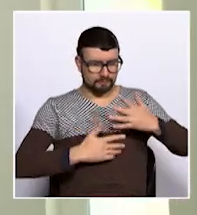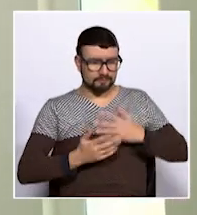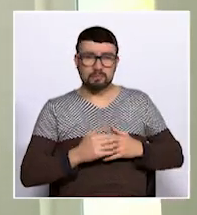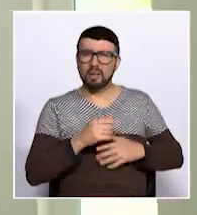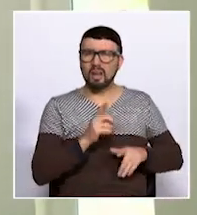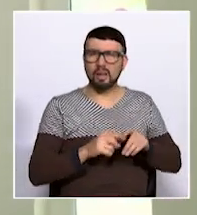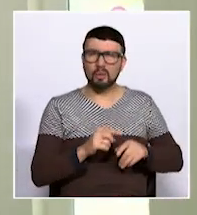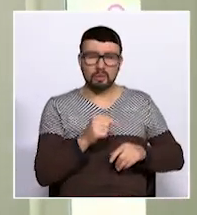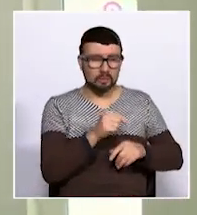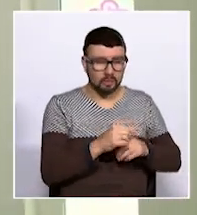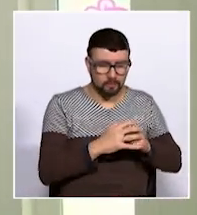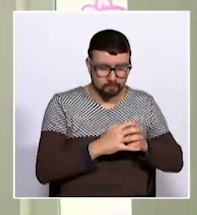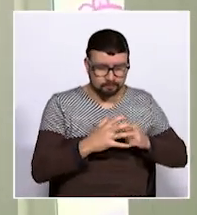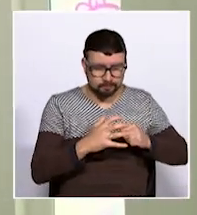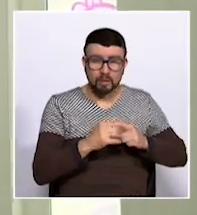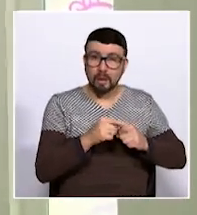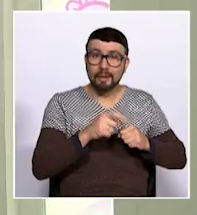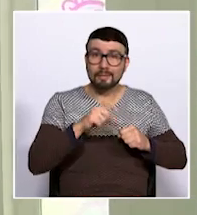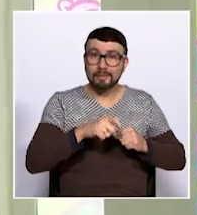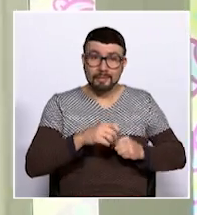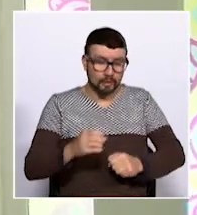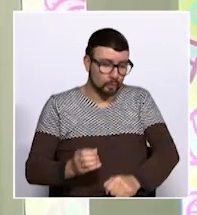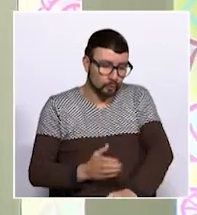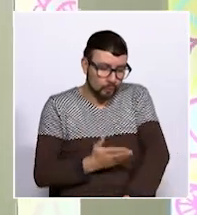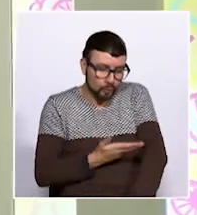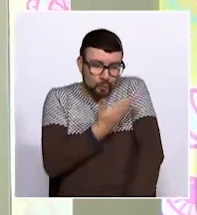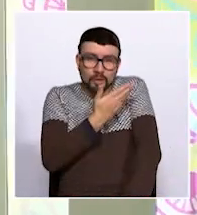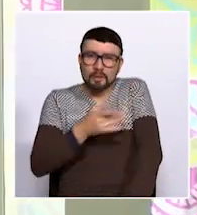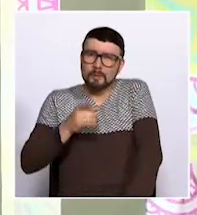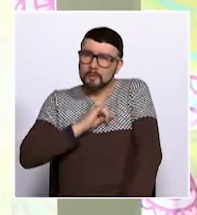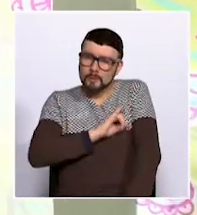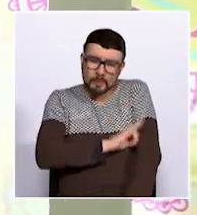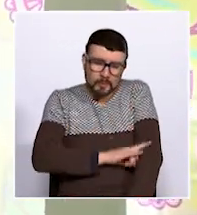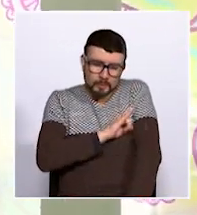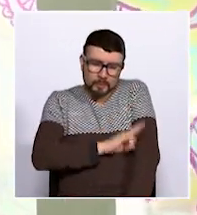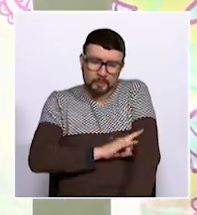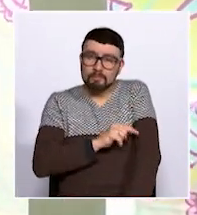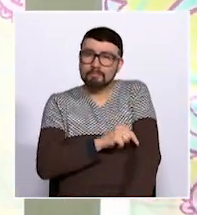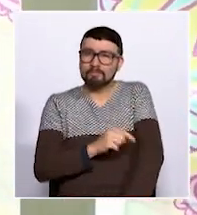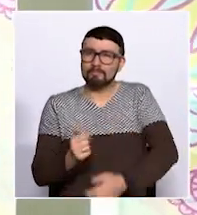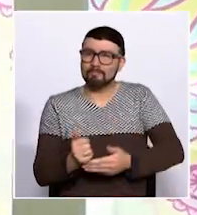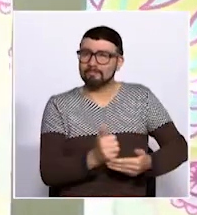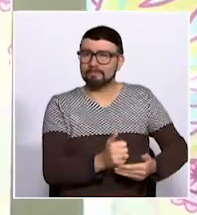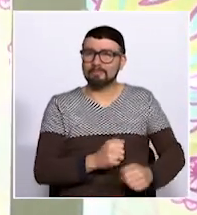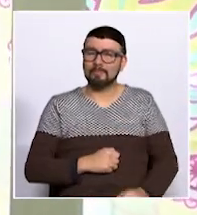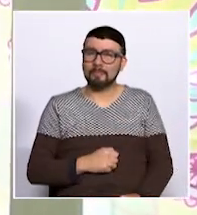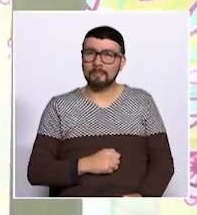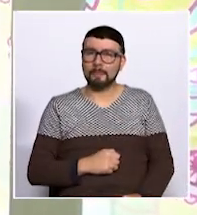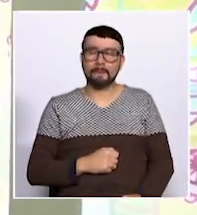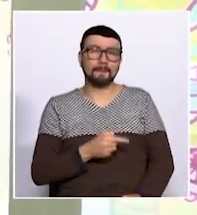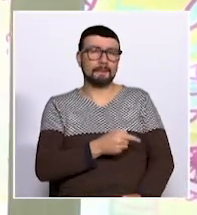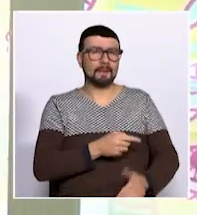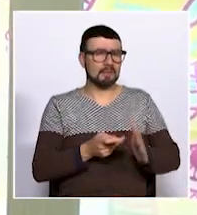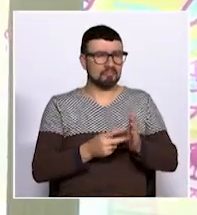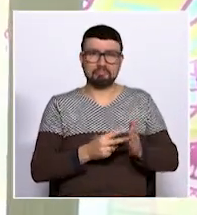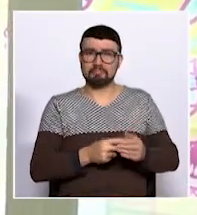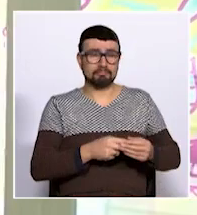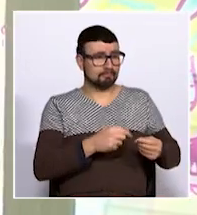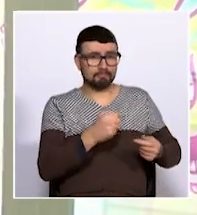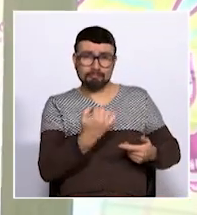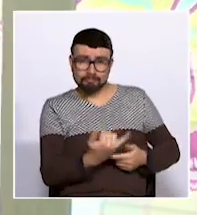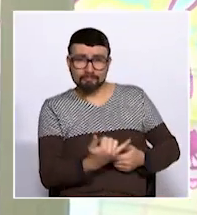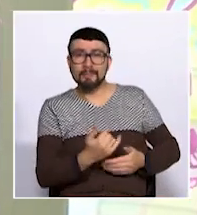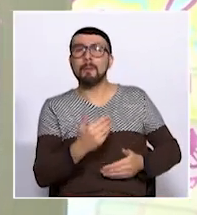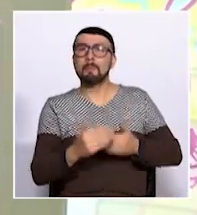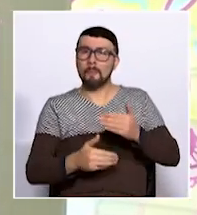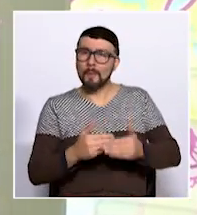ciertas sustancias, da como ese estímulo. Entonces, miren que comenzamos ya a hacer un poco de tratamiento y que